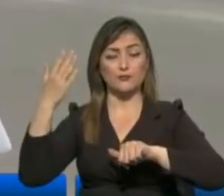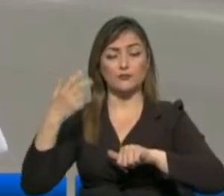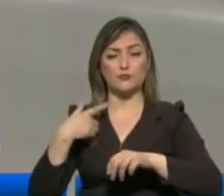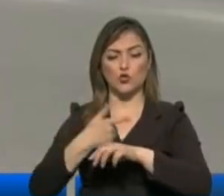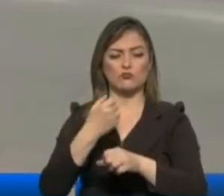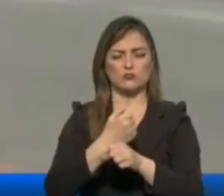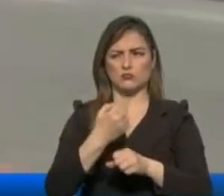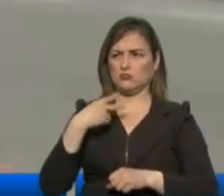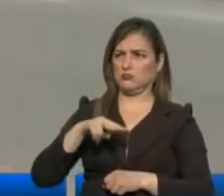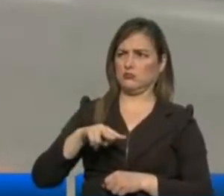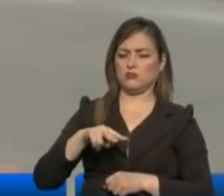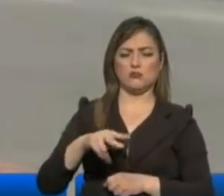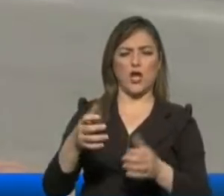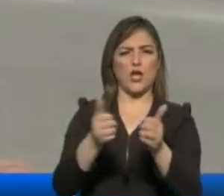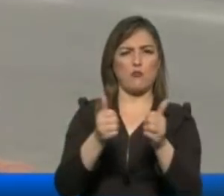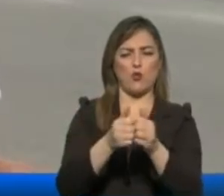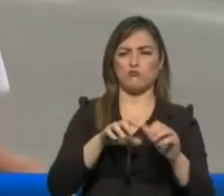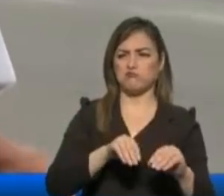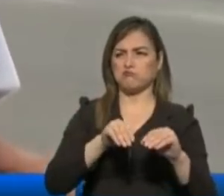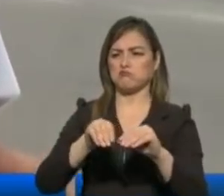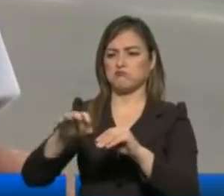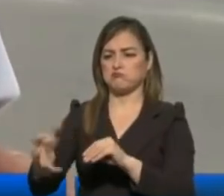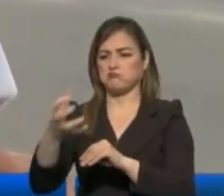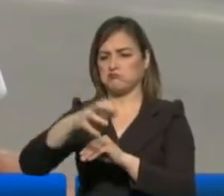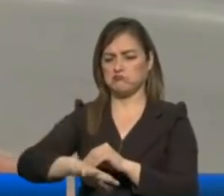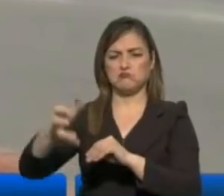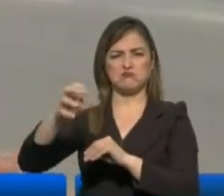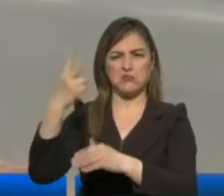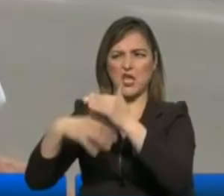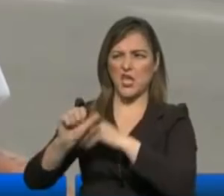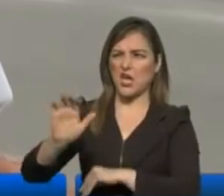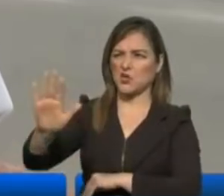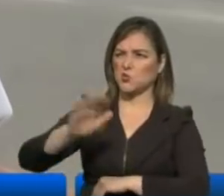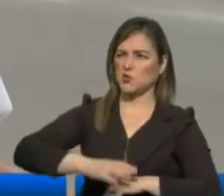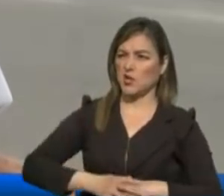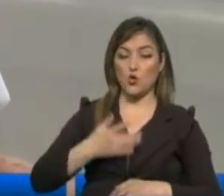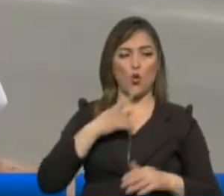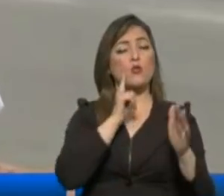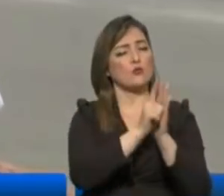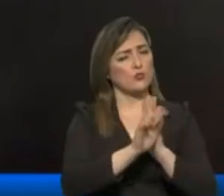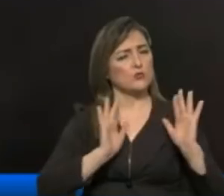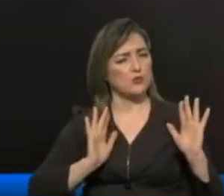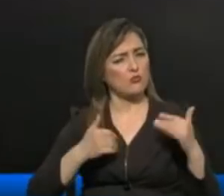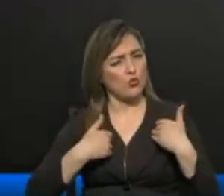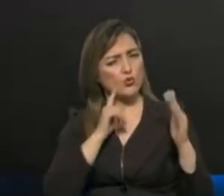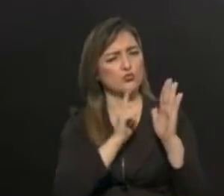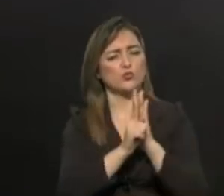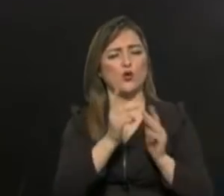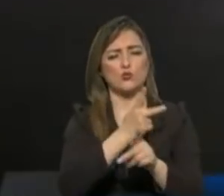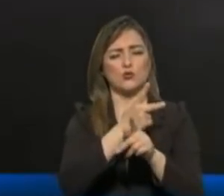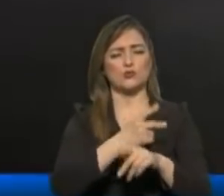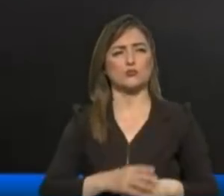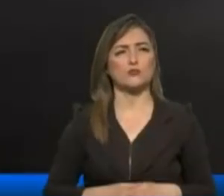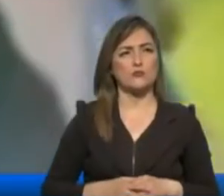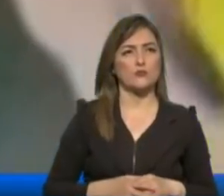Carlos Barcia Molina, denuncié públicamente ante el seno del Consejo Municipal el mal uso de las maquinarias del accidente